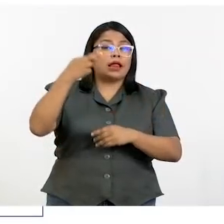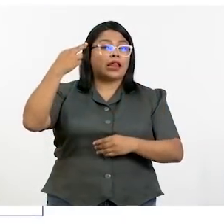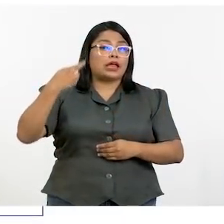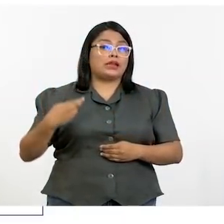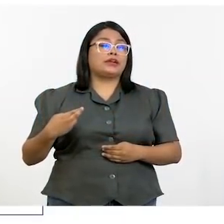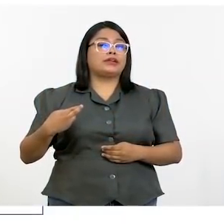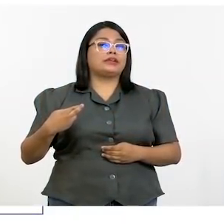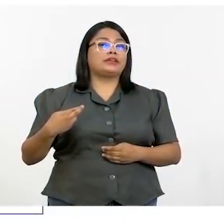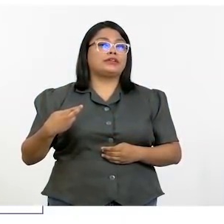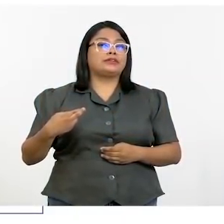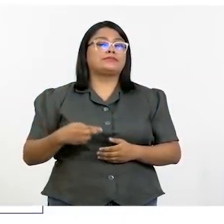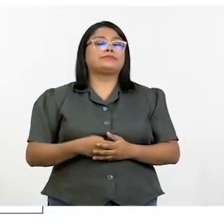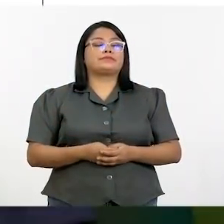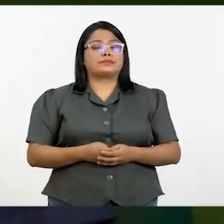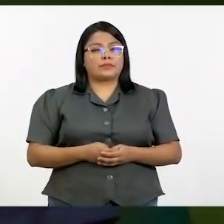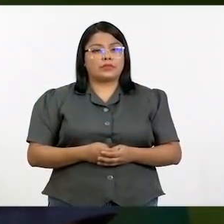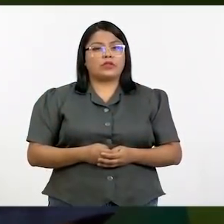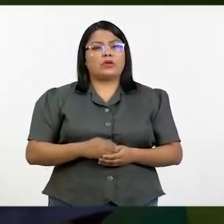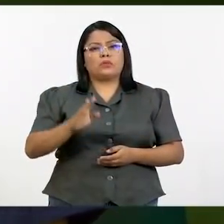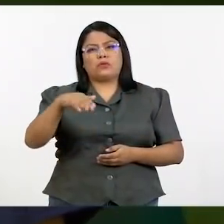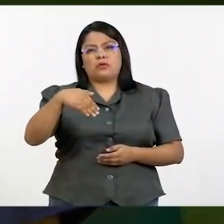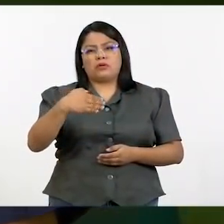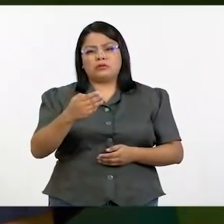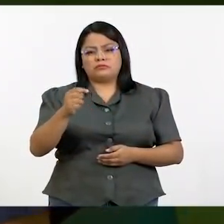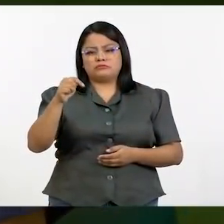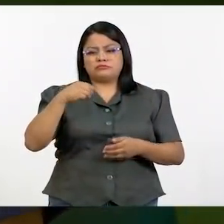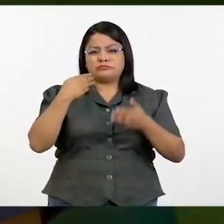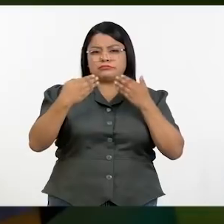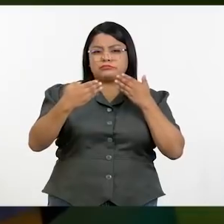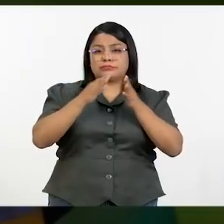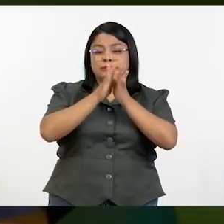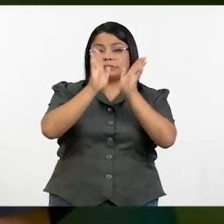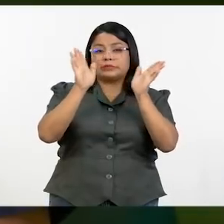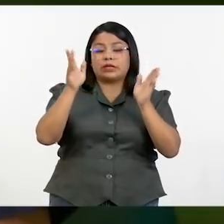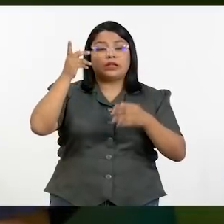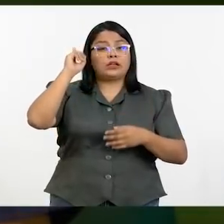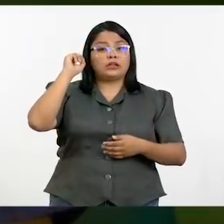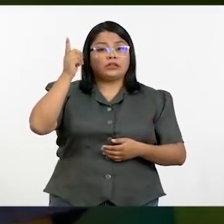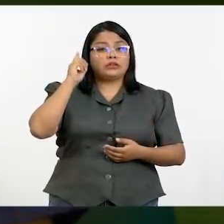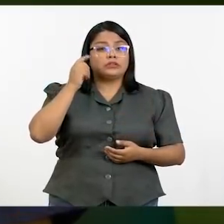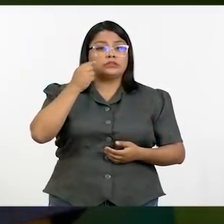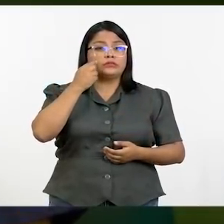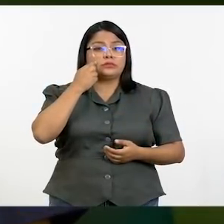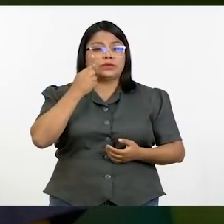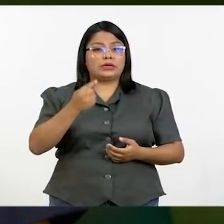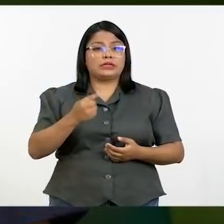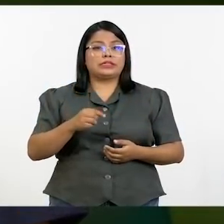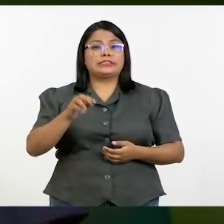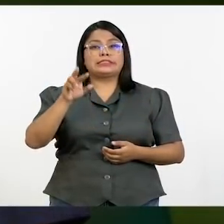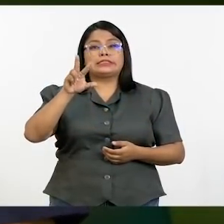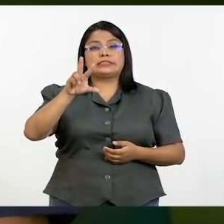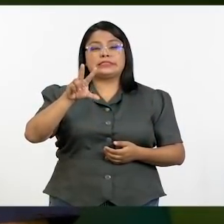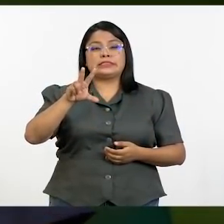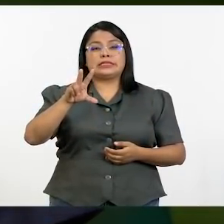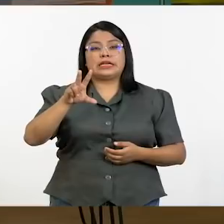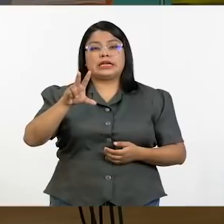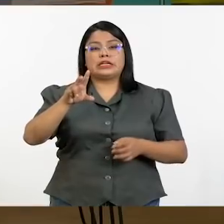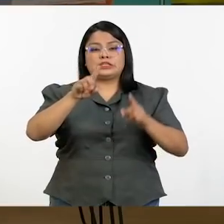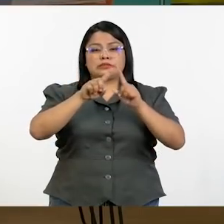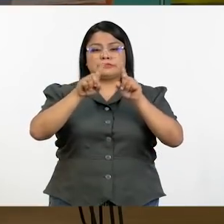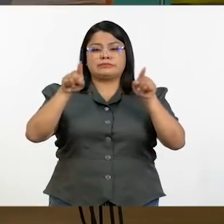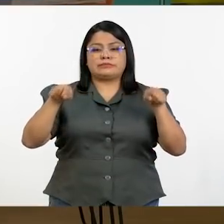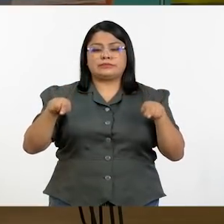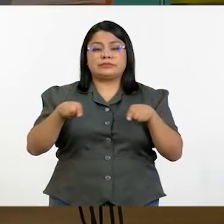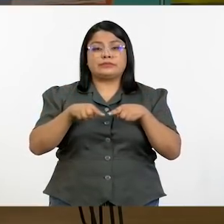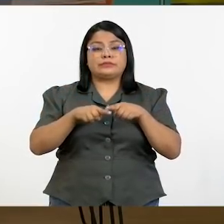nuestra realidad. Además, después de estas orientaciones generales, el docente encontrará 3 recuadros que se